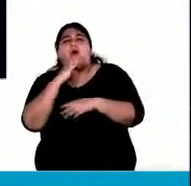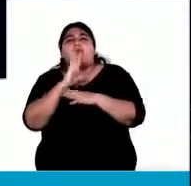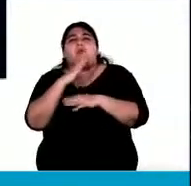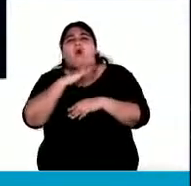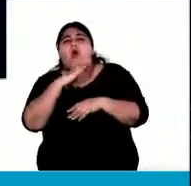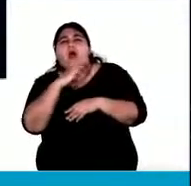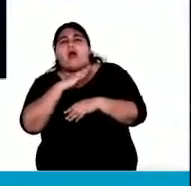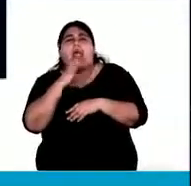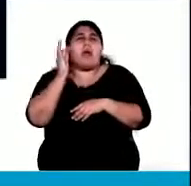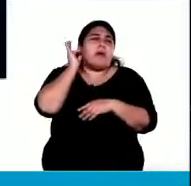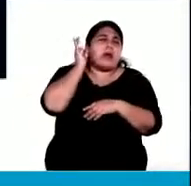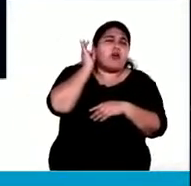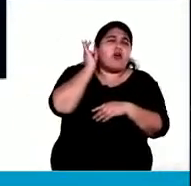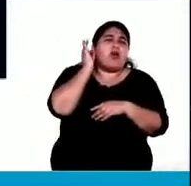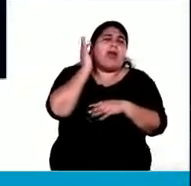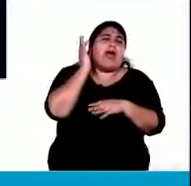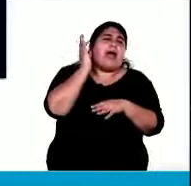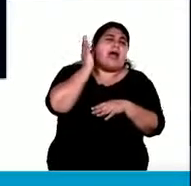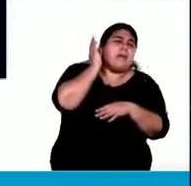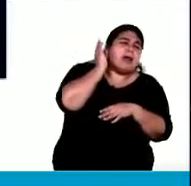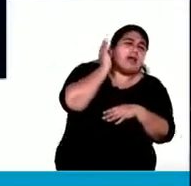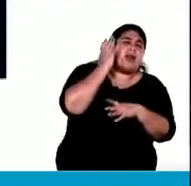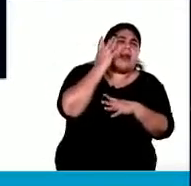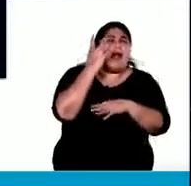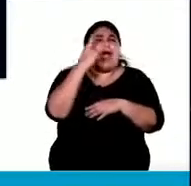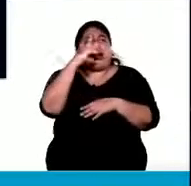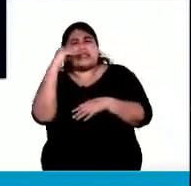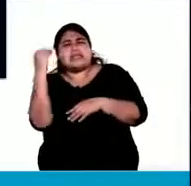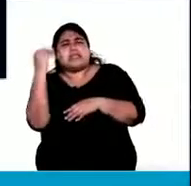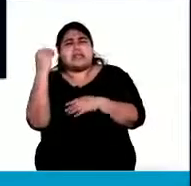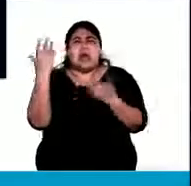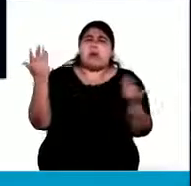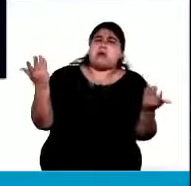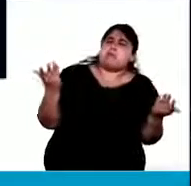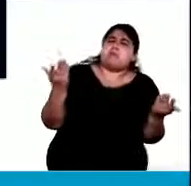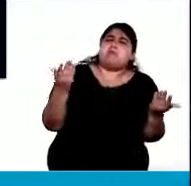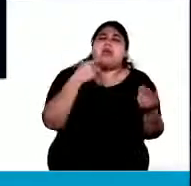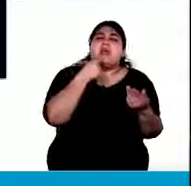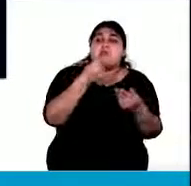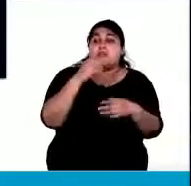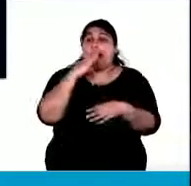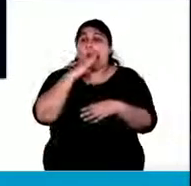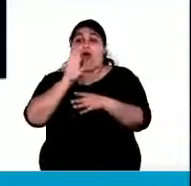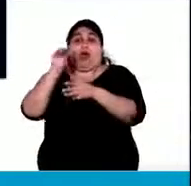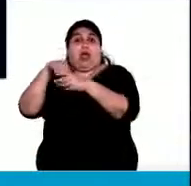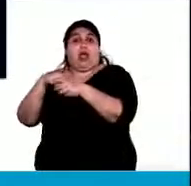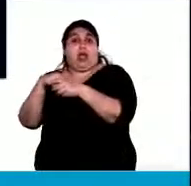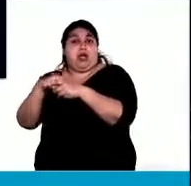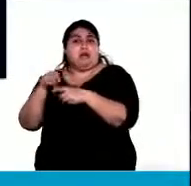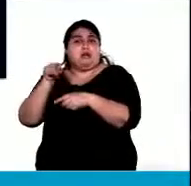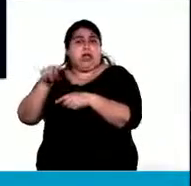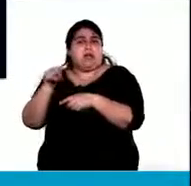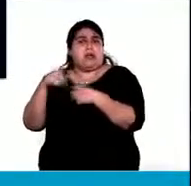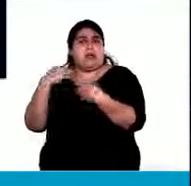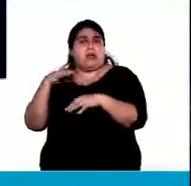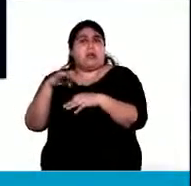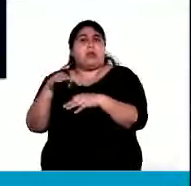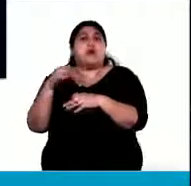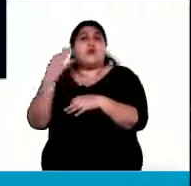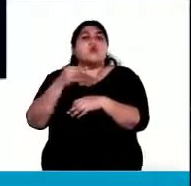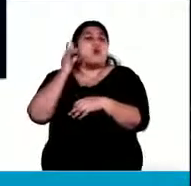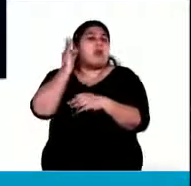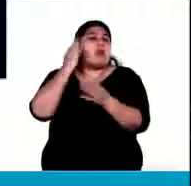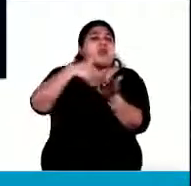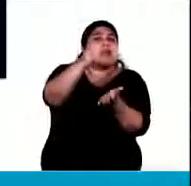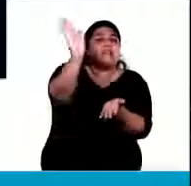y Cristina, ¿no? Era curioso porque él decía que cuando él llegó a Boca tuvo que echar a Maradona para